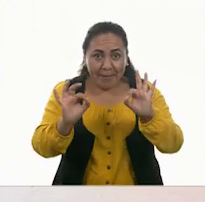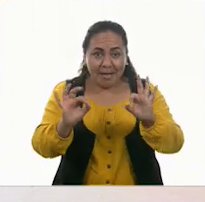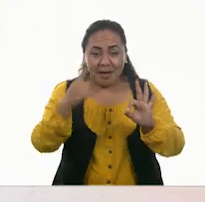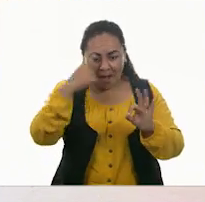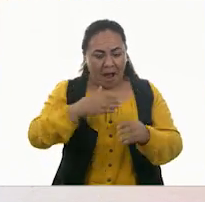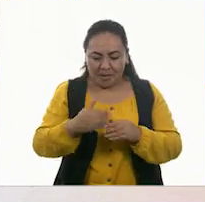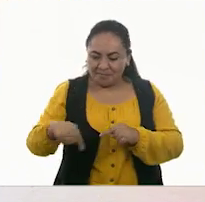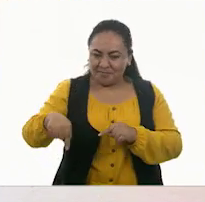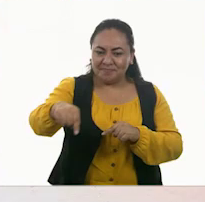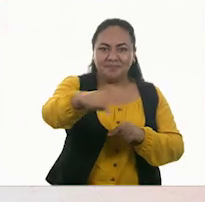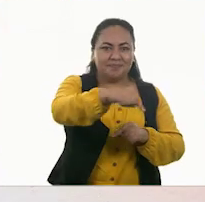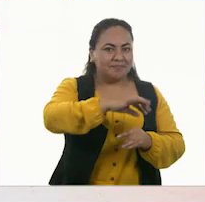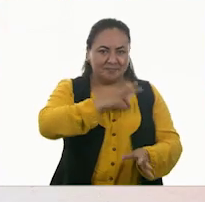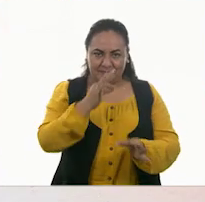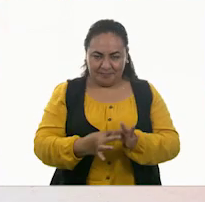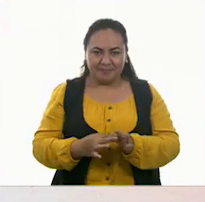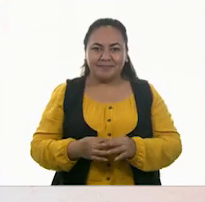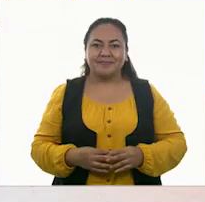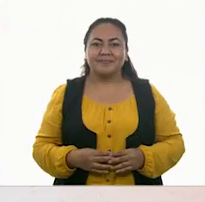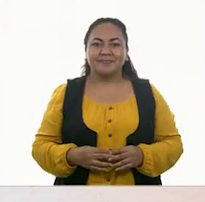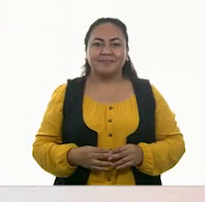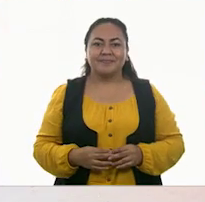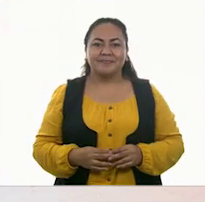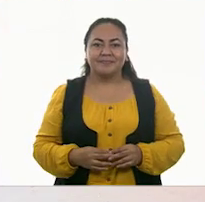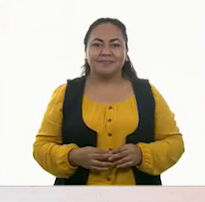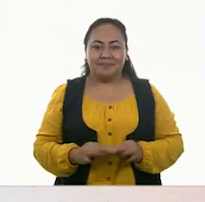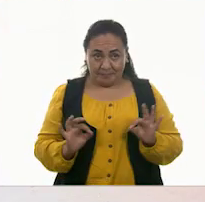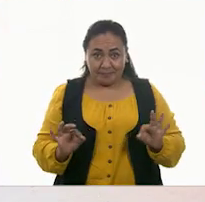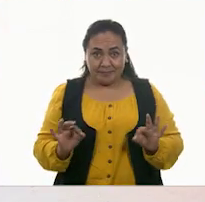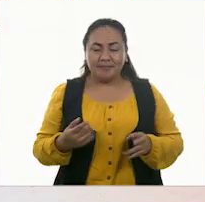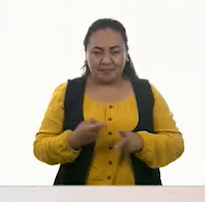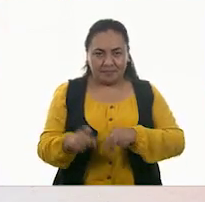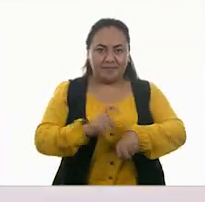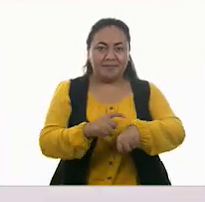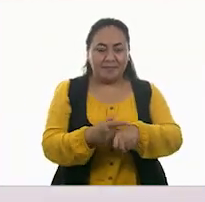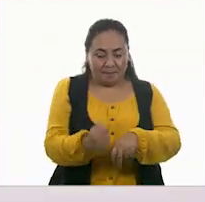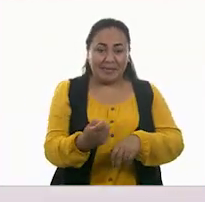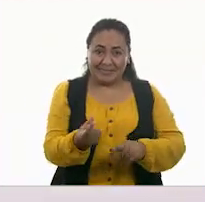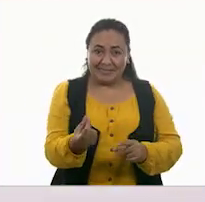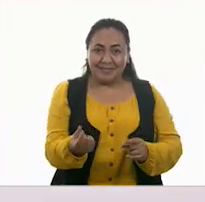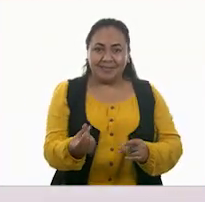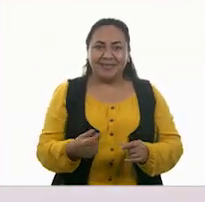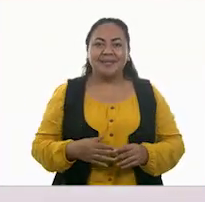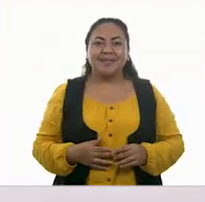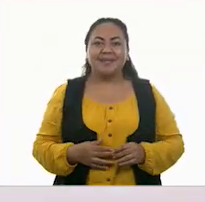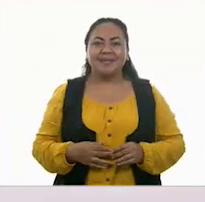estaciones preparadas. ¿Listo? Listo. Corre tiempo, ahora.